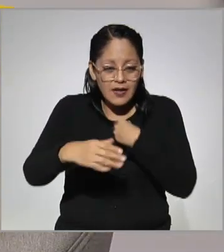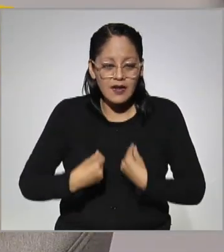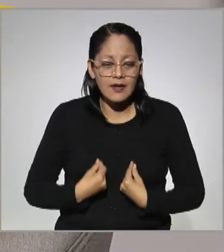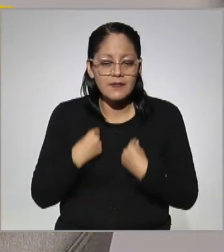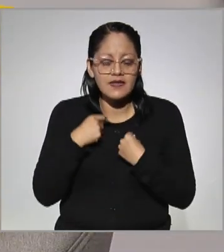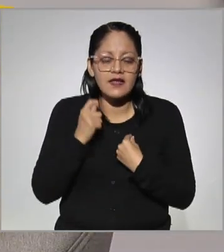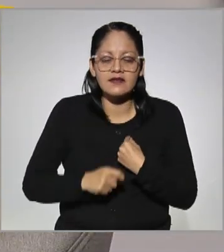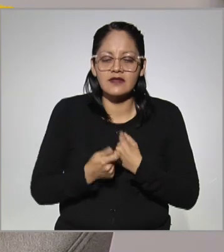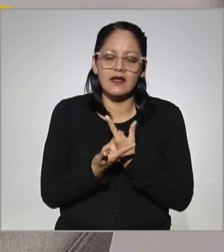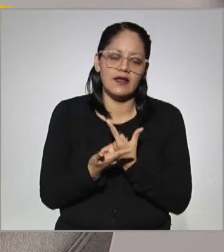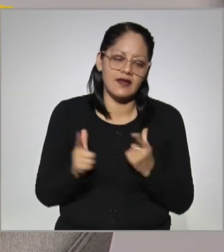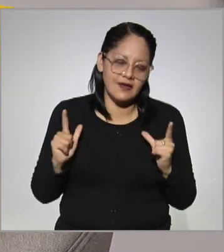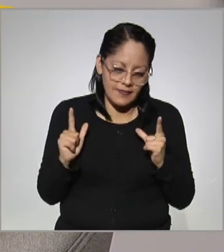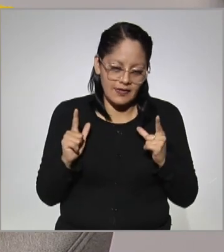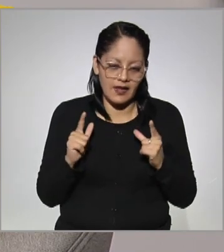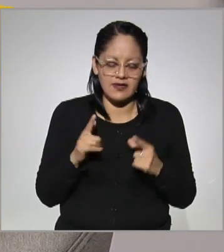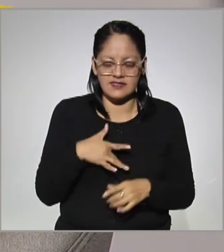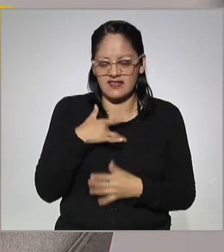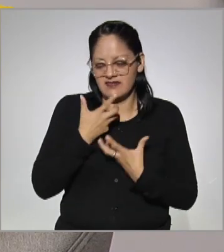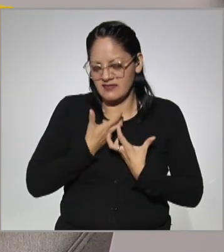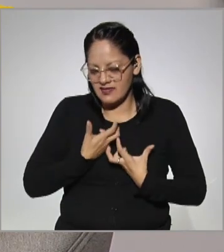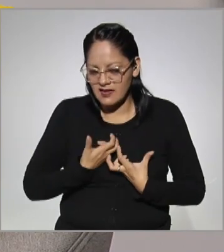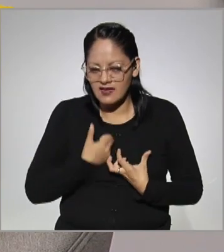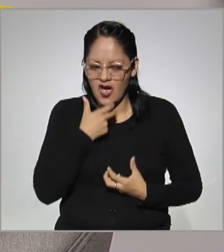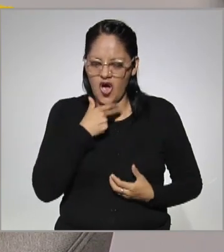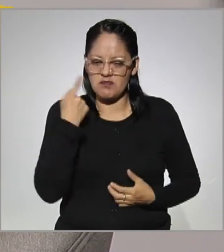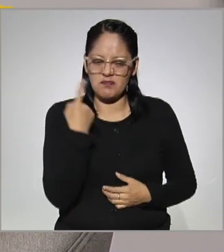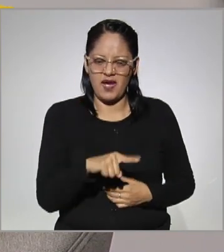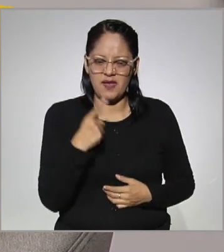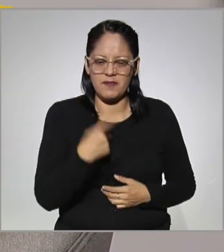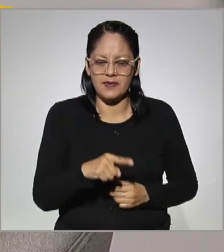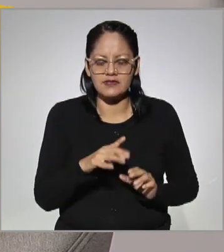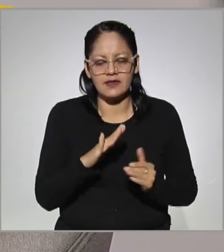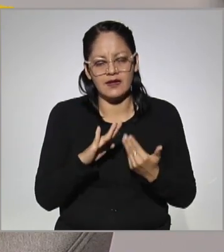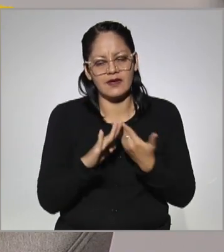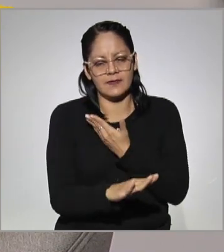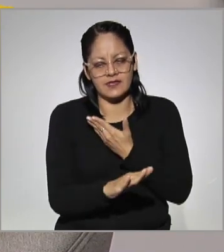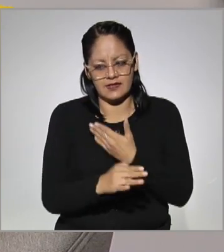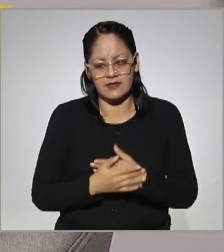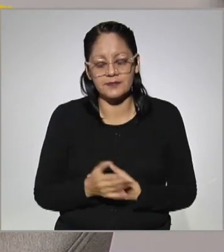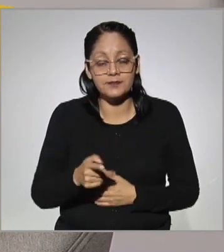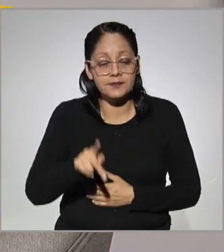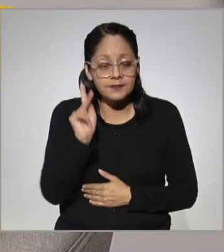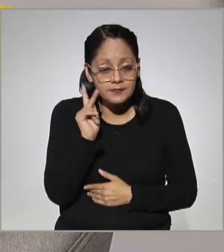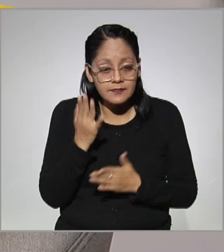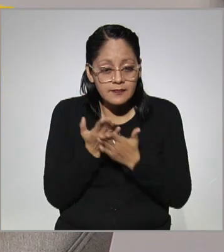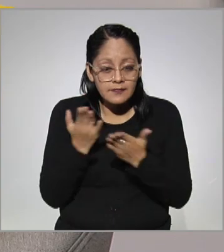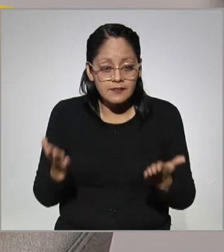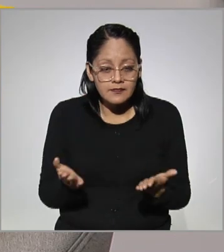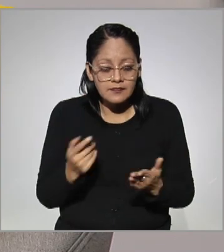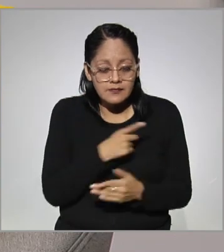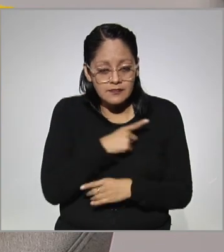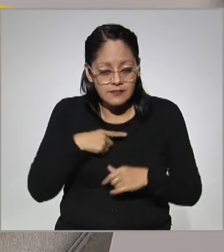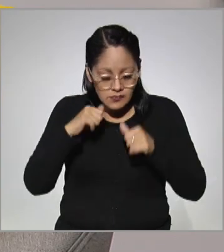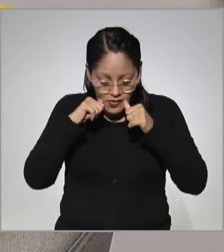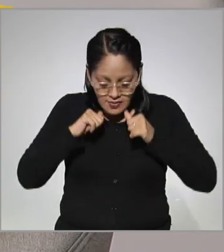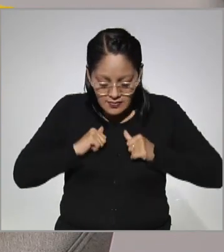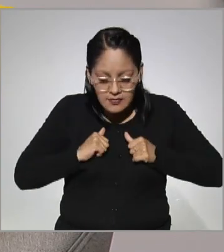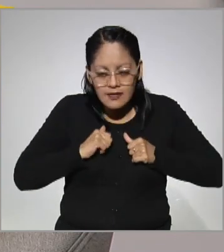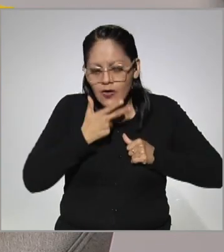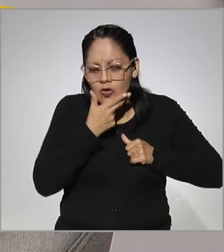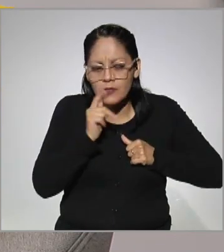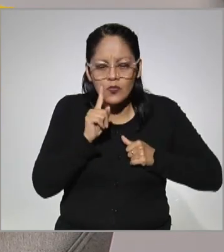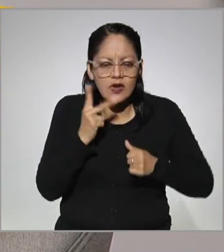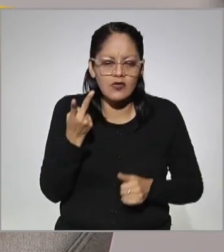libertad. Es liberarse de la pena y del machismo que ha venido disminuyendo. Pero nos tenemos que atender como hombres y